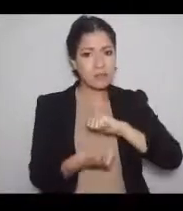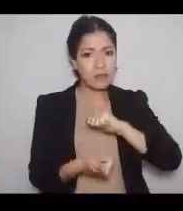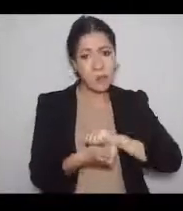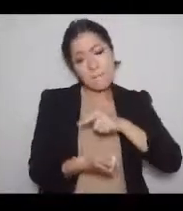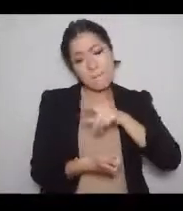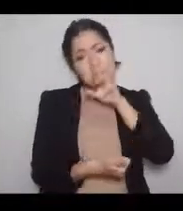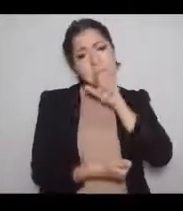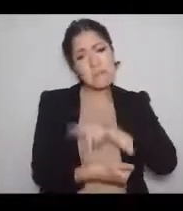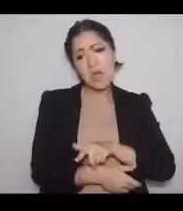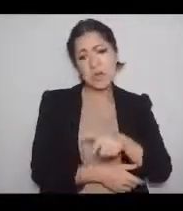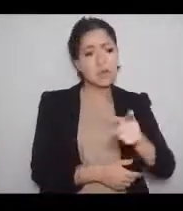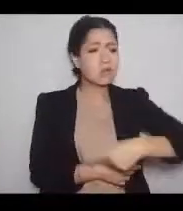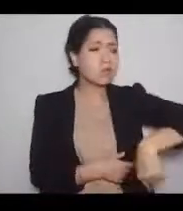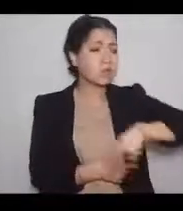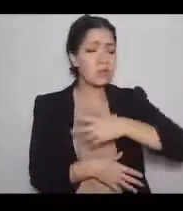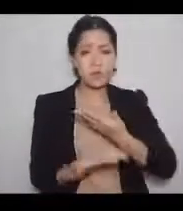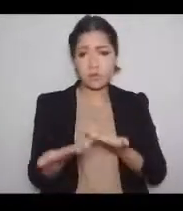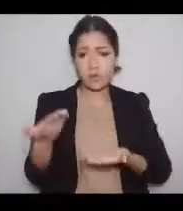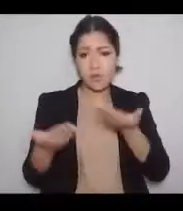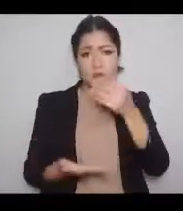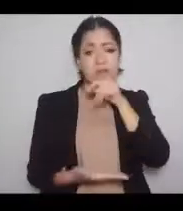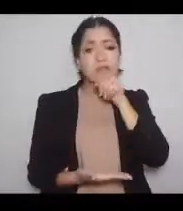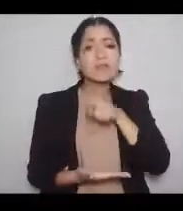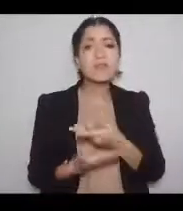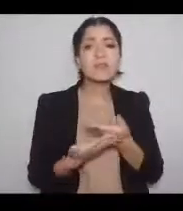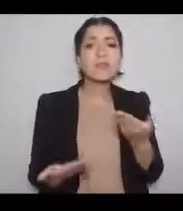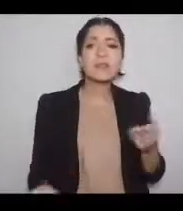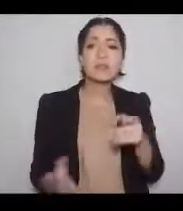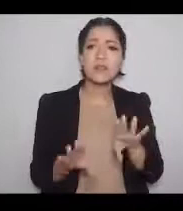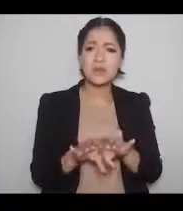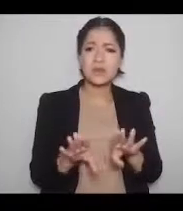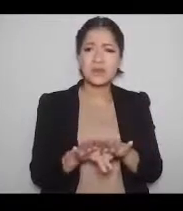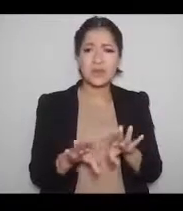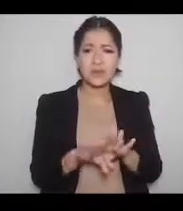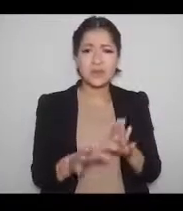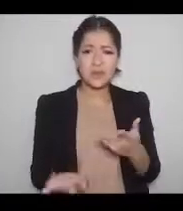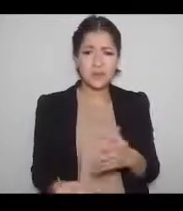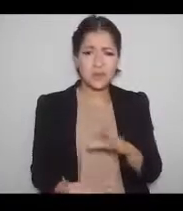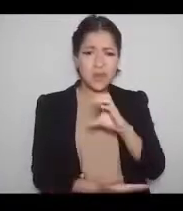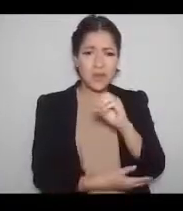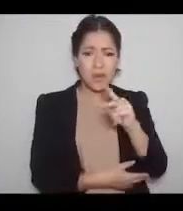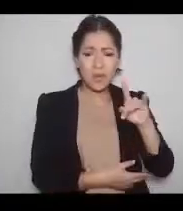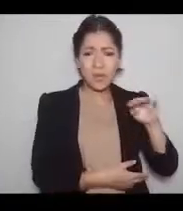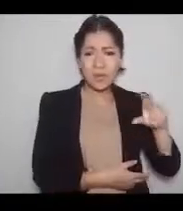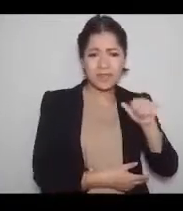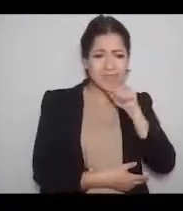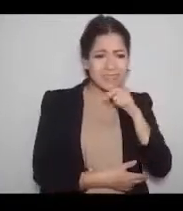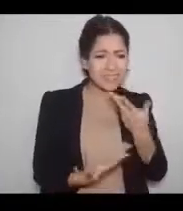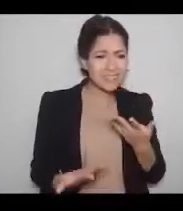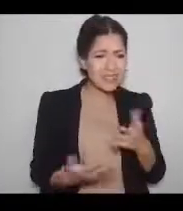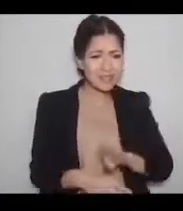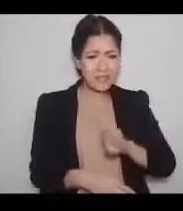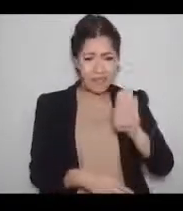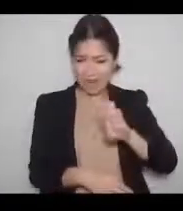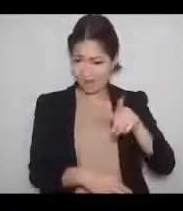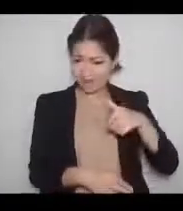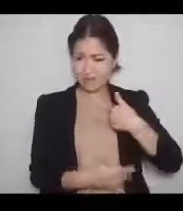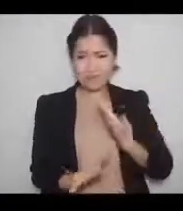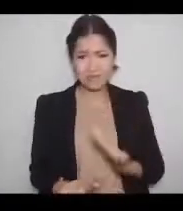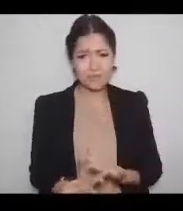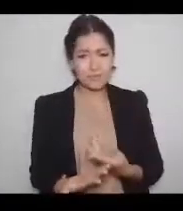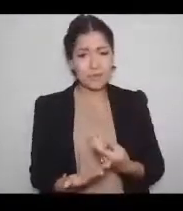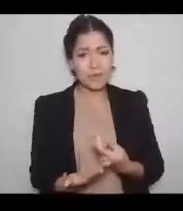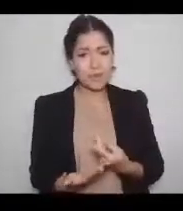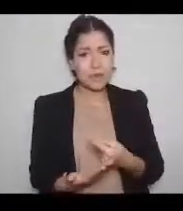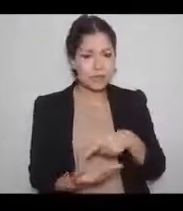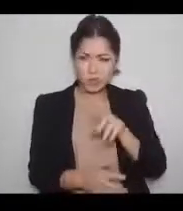nosotros. ¿Quién compara la cauda de un cometa con los pelos de su axila? ¡Mentecato, te digo que te sustancies!